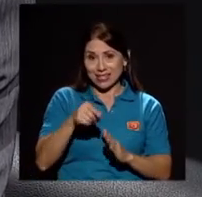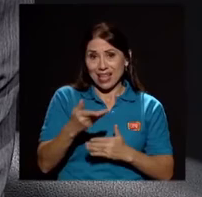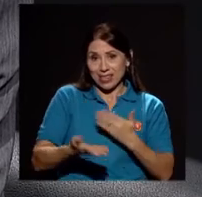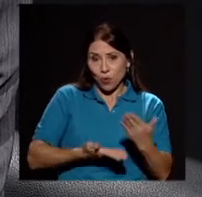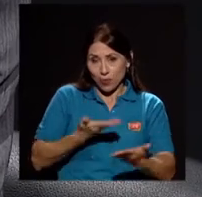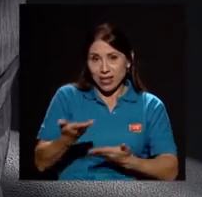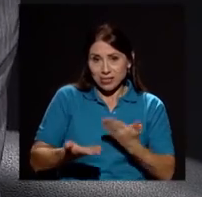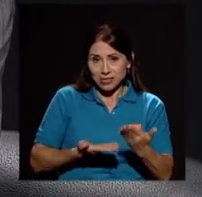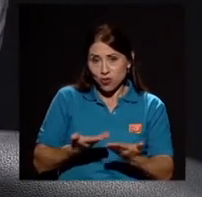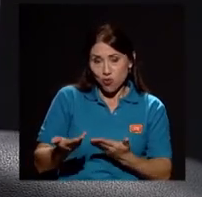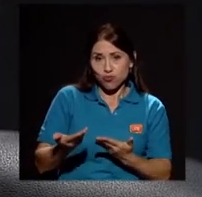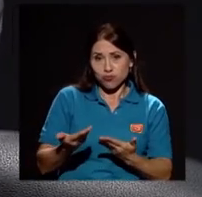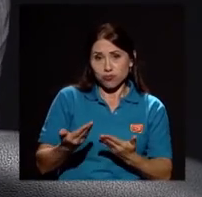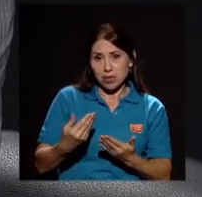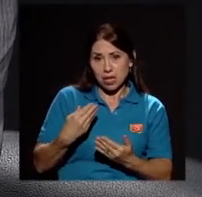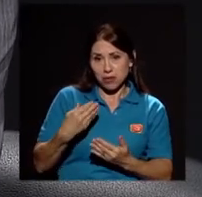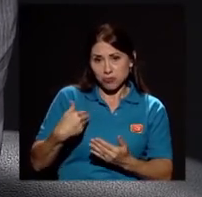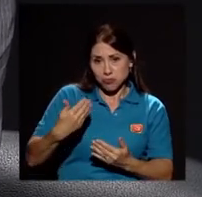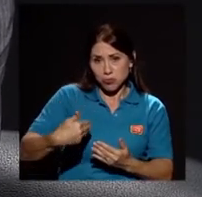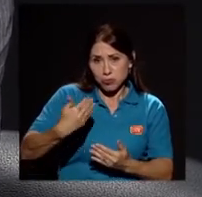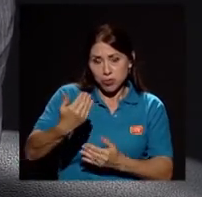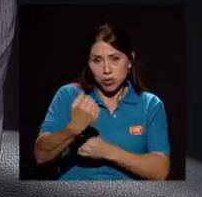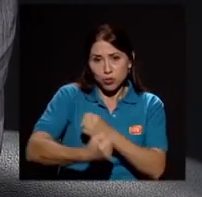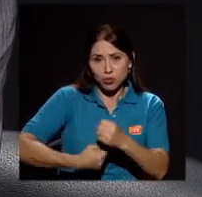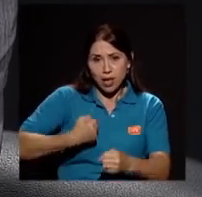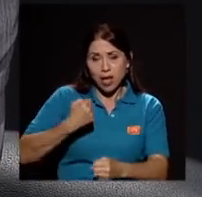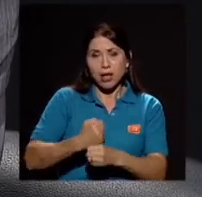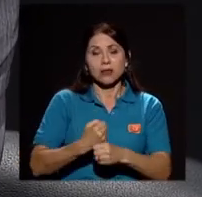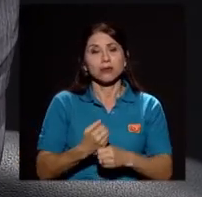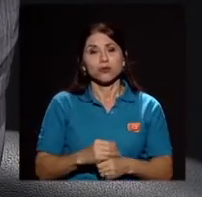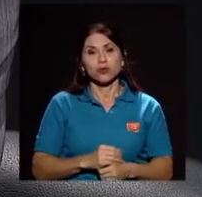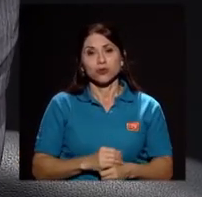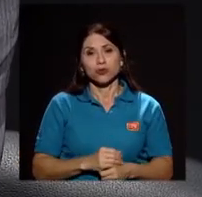en los sueños próximos